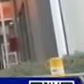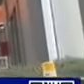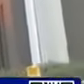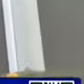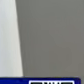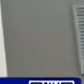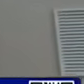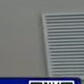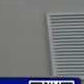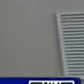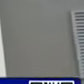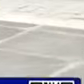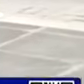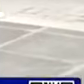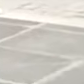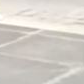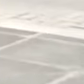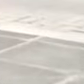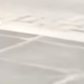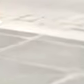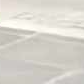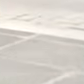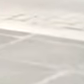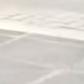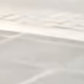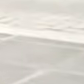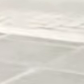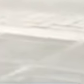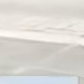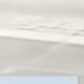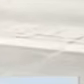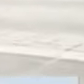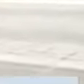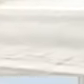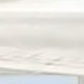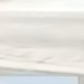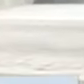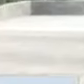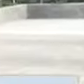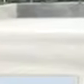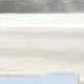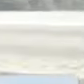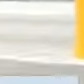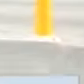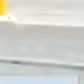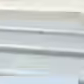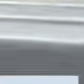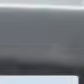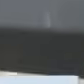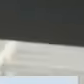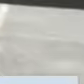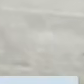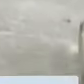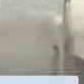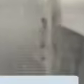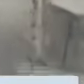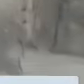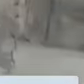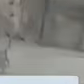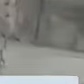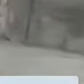50, para que ellos tengan un hogar. Perritos y gatitos se están esperando por ustedes, responsablemente,